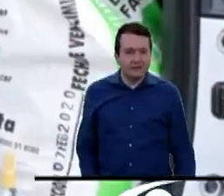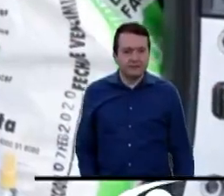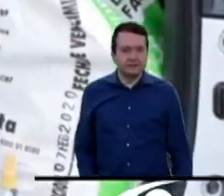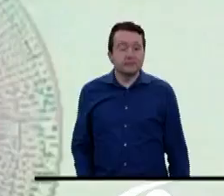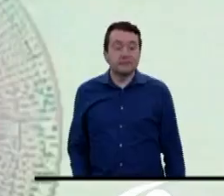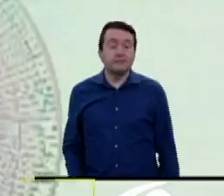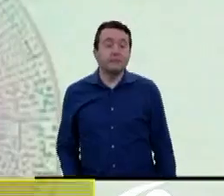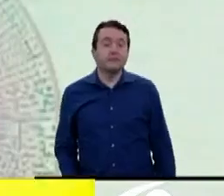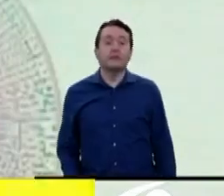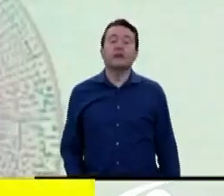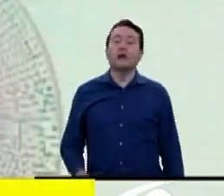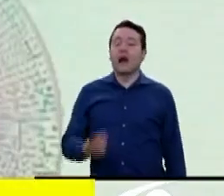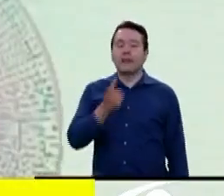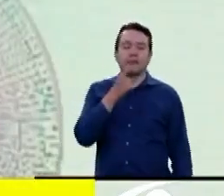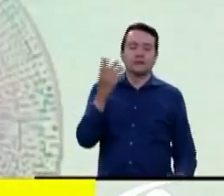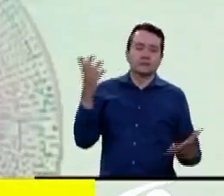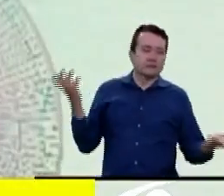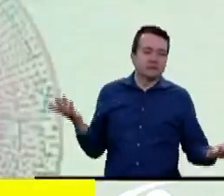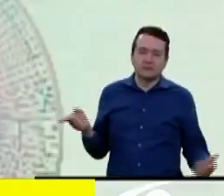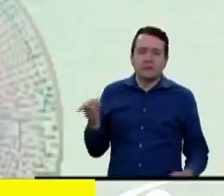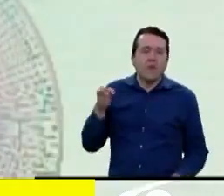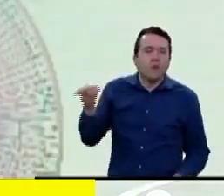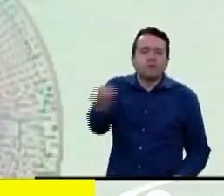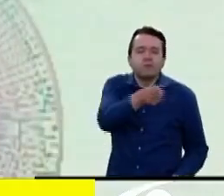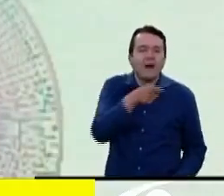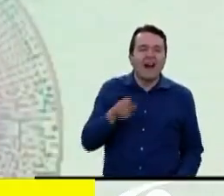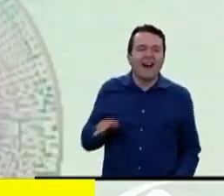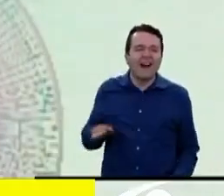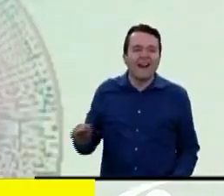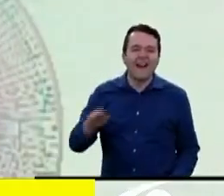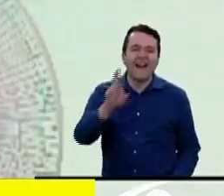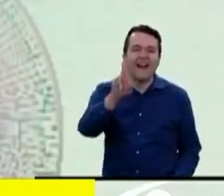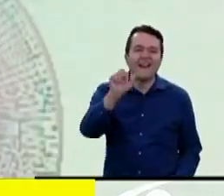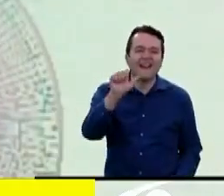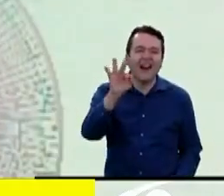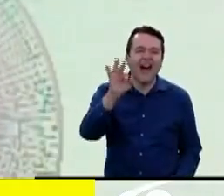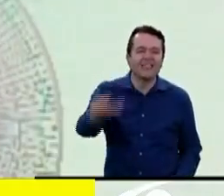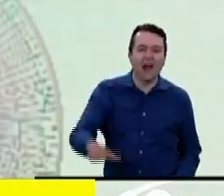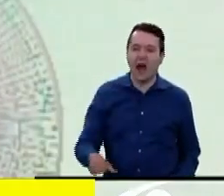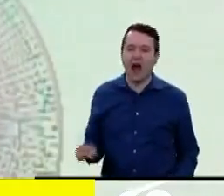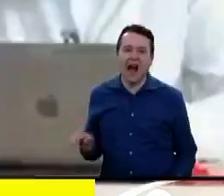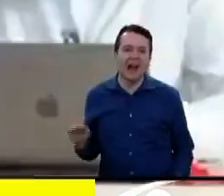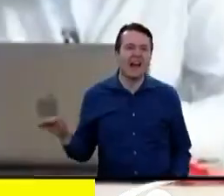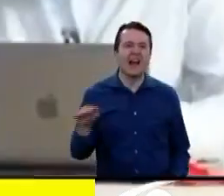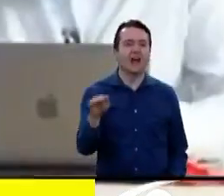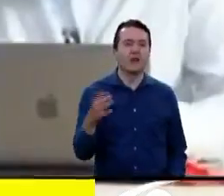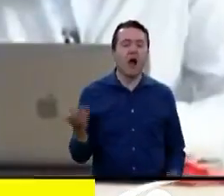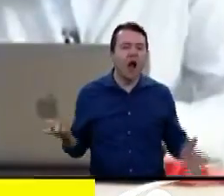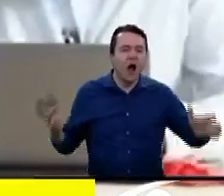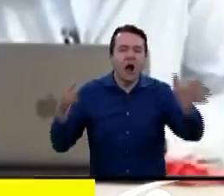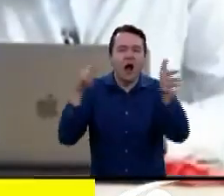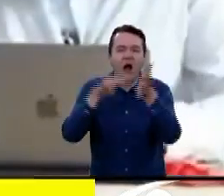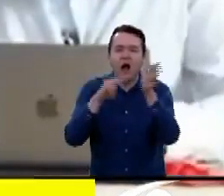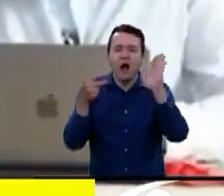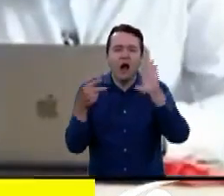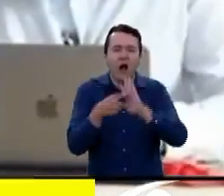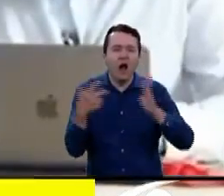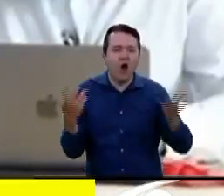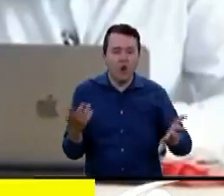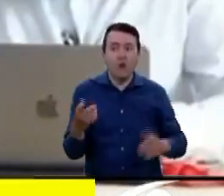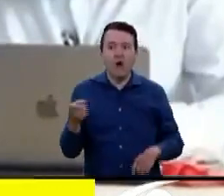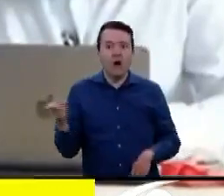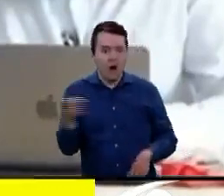presenten ratas de alcantarilla, que son esos contratistas que tratan de